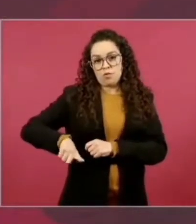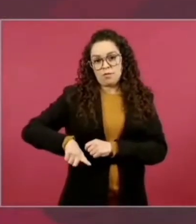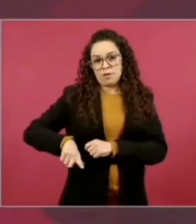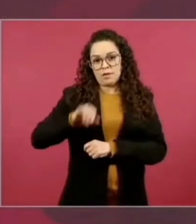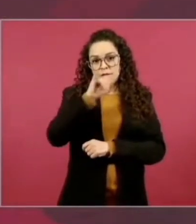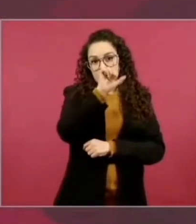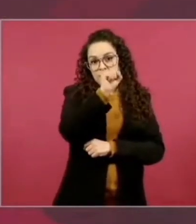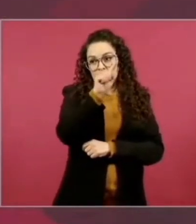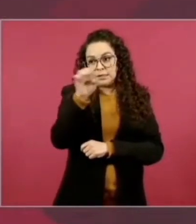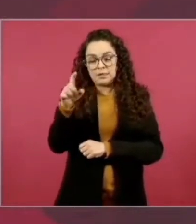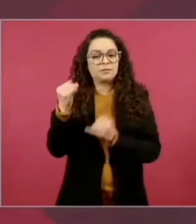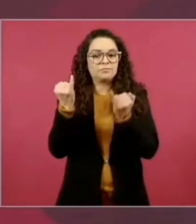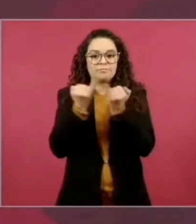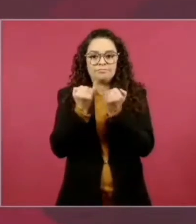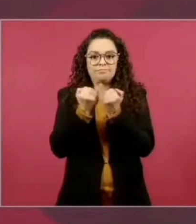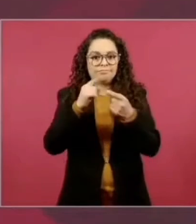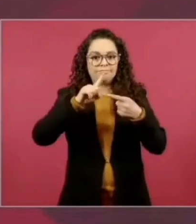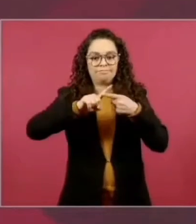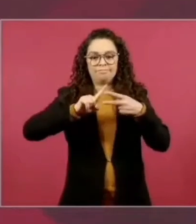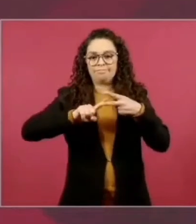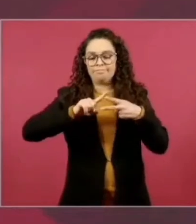Porque